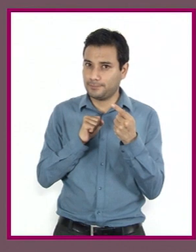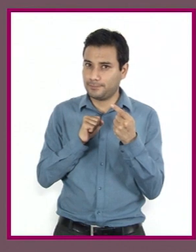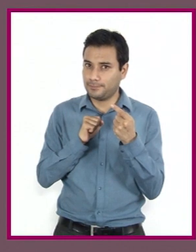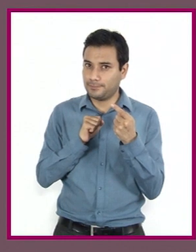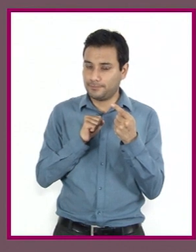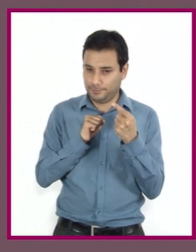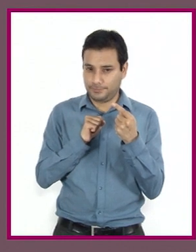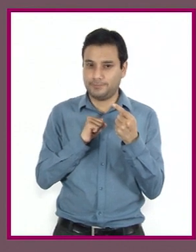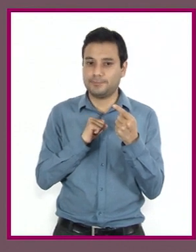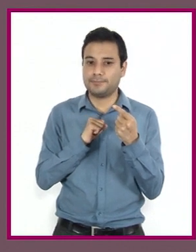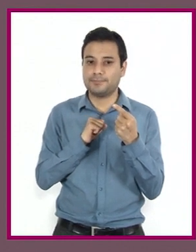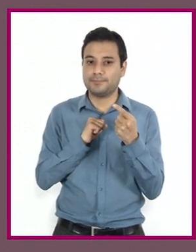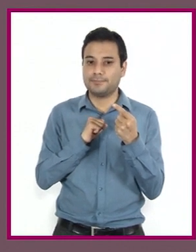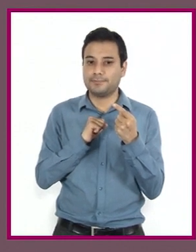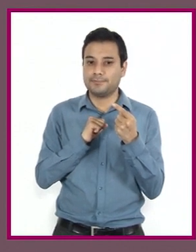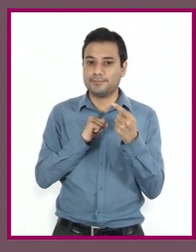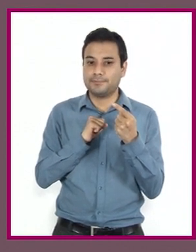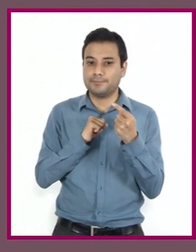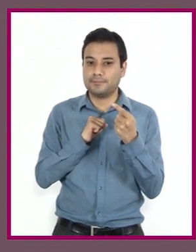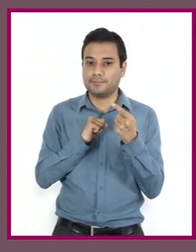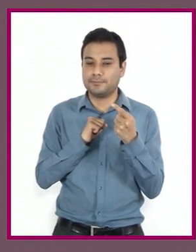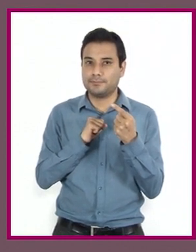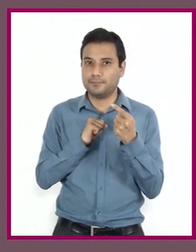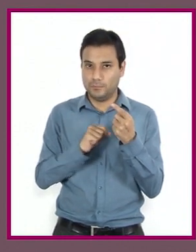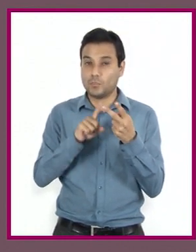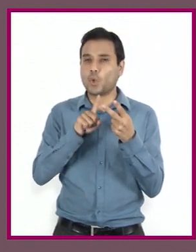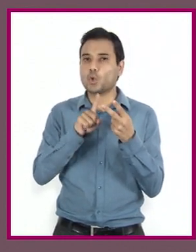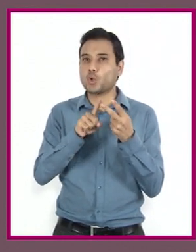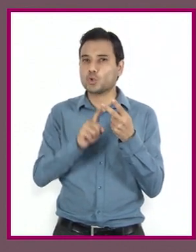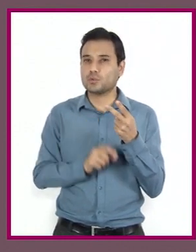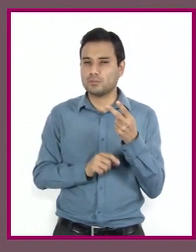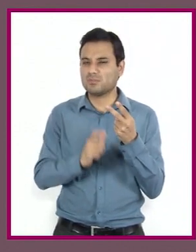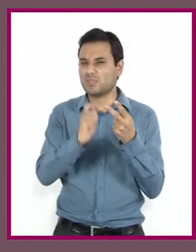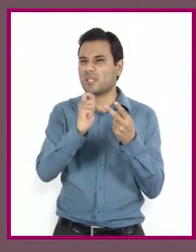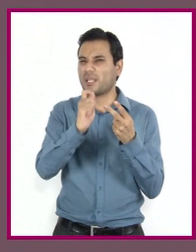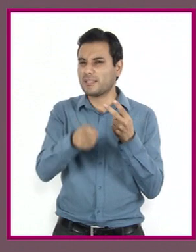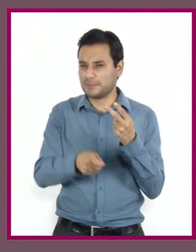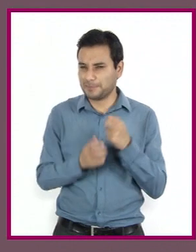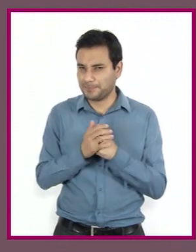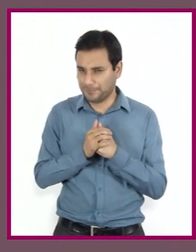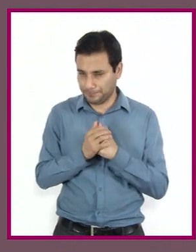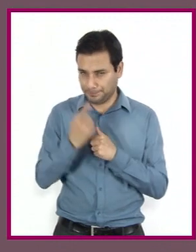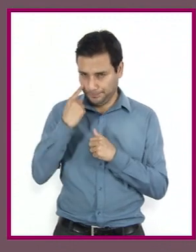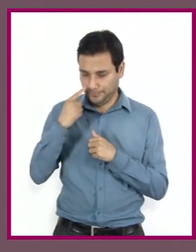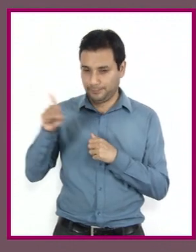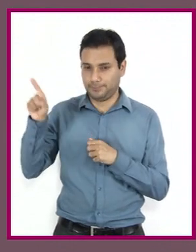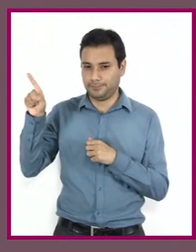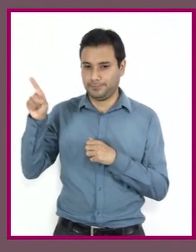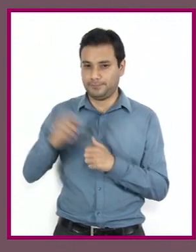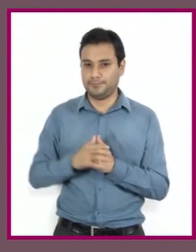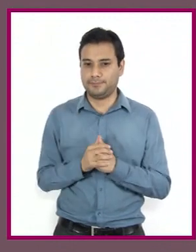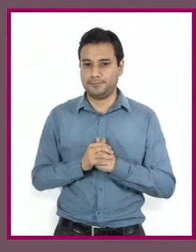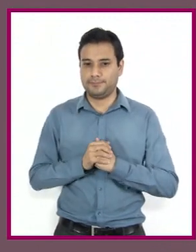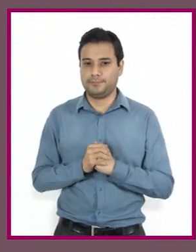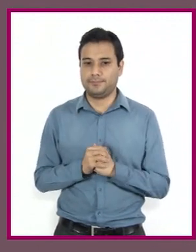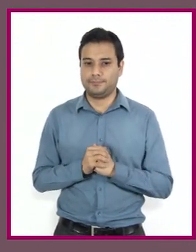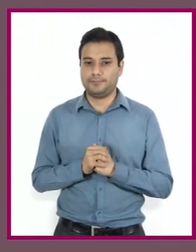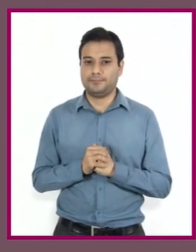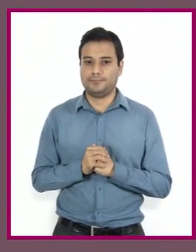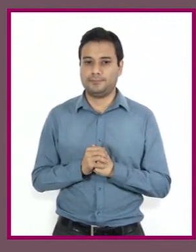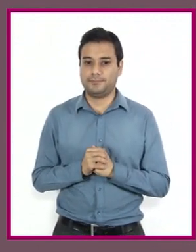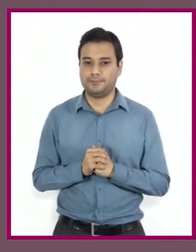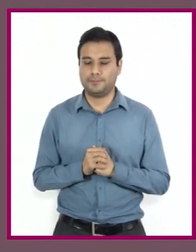las candidaturas independientes, entre otras cosas. La segunda, el IFE se transforma en